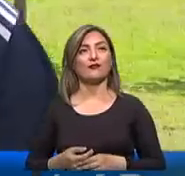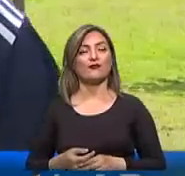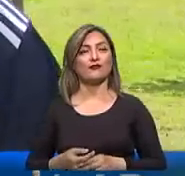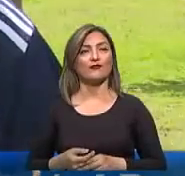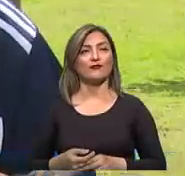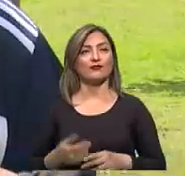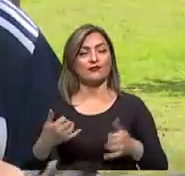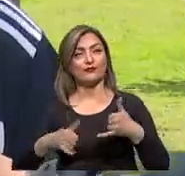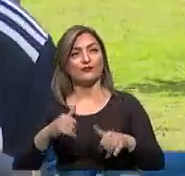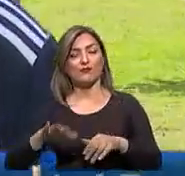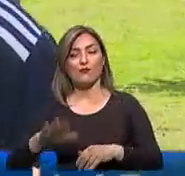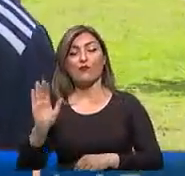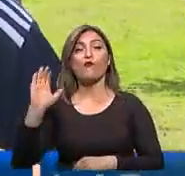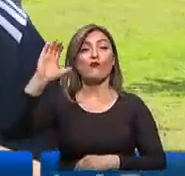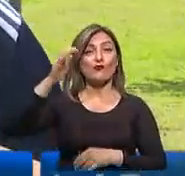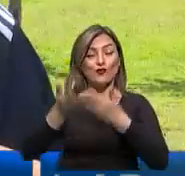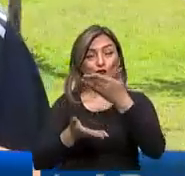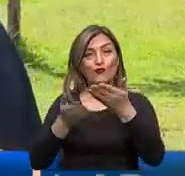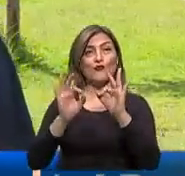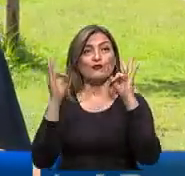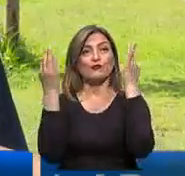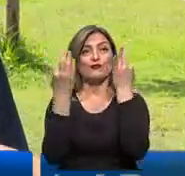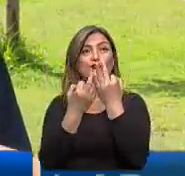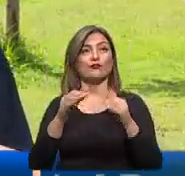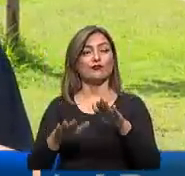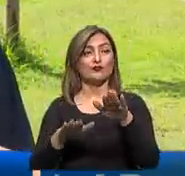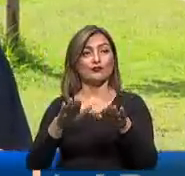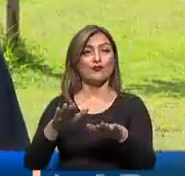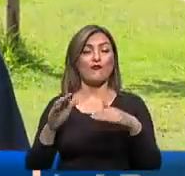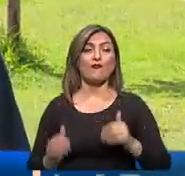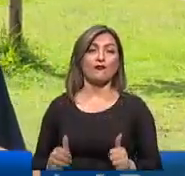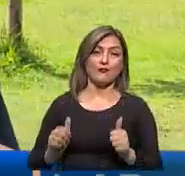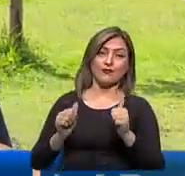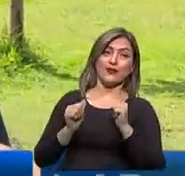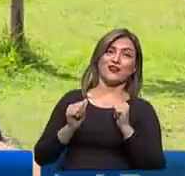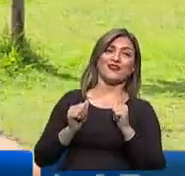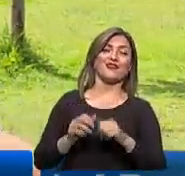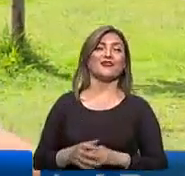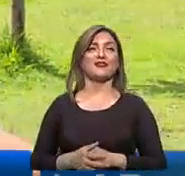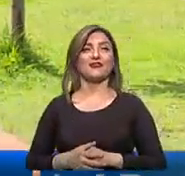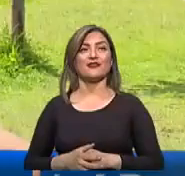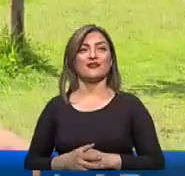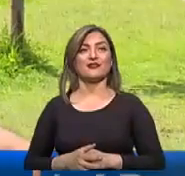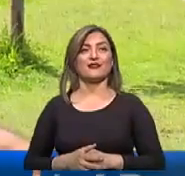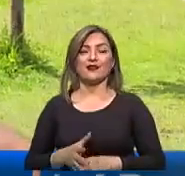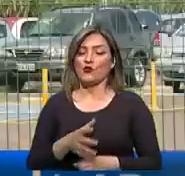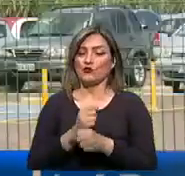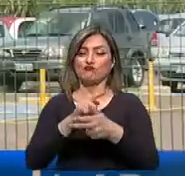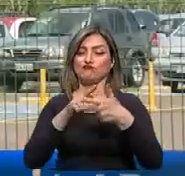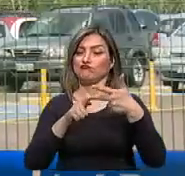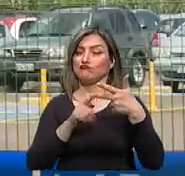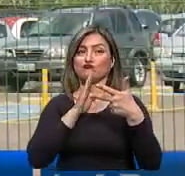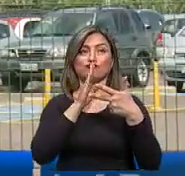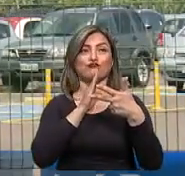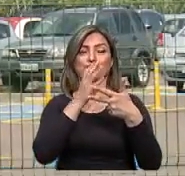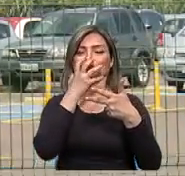Bueno, hemos jugado básquet, hemos estado compartiendo con la familia caminando, descansando y lo importante es con la medida de bioseguridad en todo momento. Hice